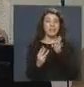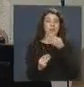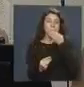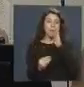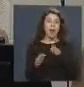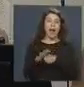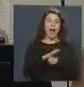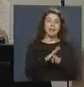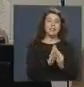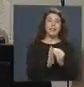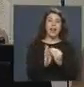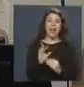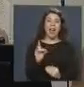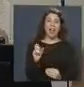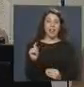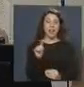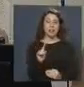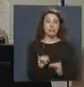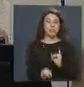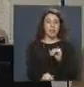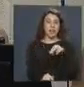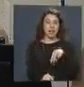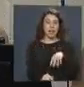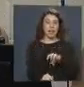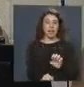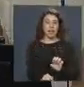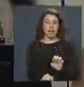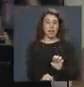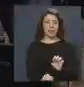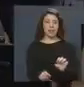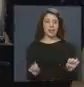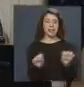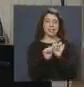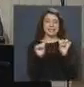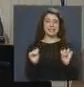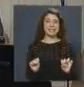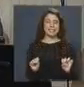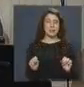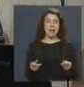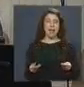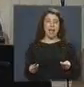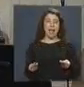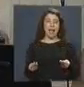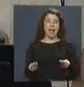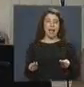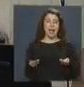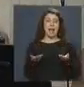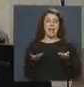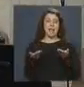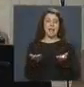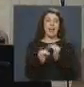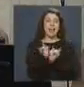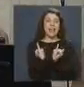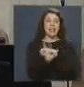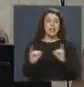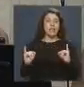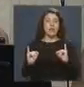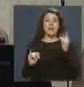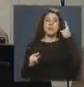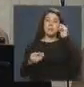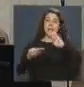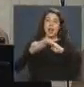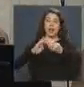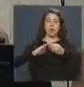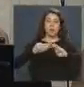el acceso a los datos del INE y el sistema de entrega de la información de este hacia la